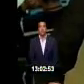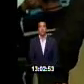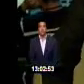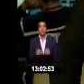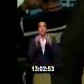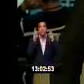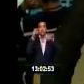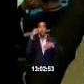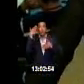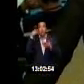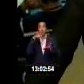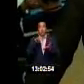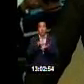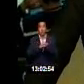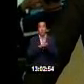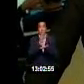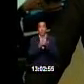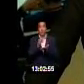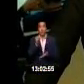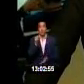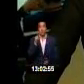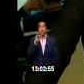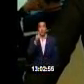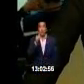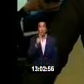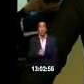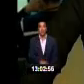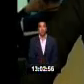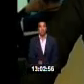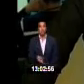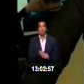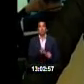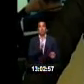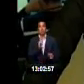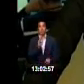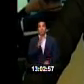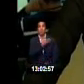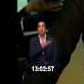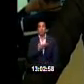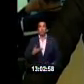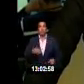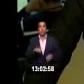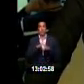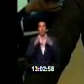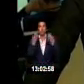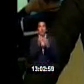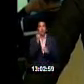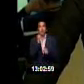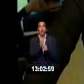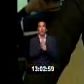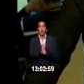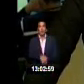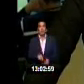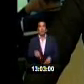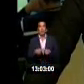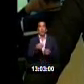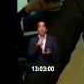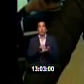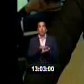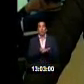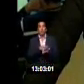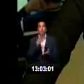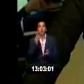Más temas políticos, amigos. La asambleísta María José Carrión renunció a la presidencia de la Comisión de los Trabajadores después de